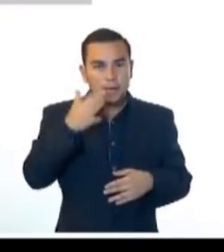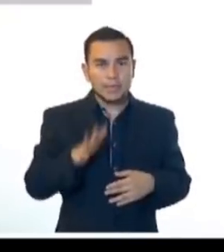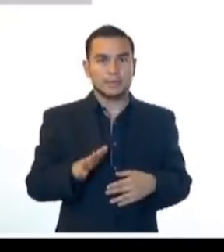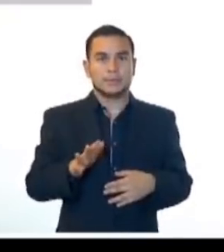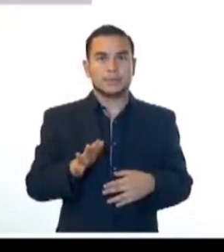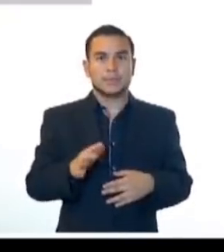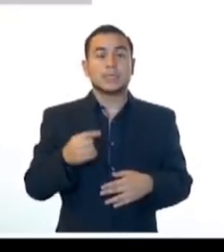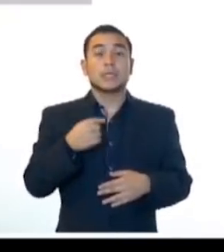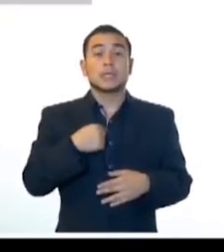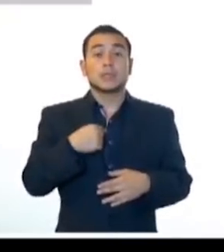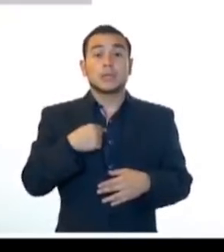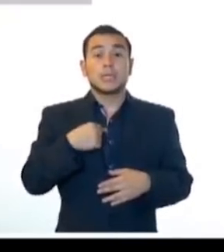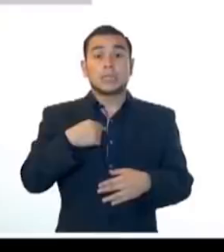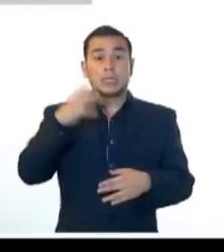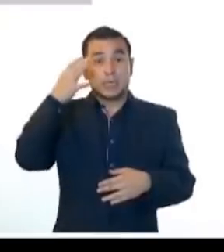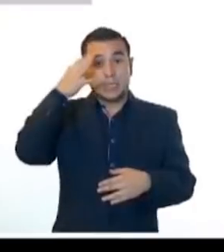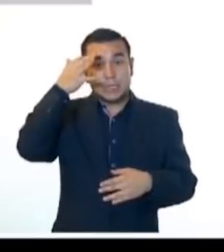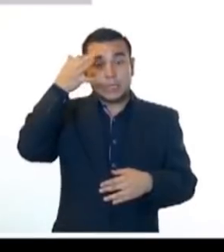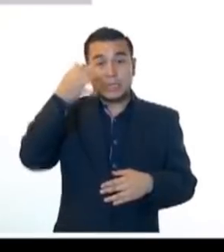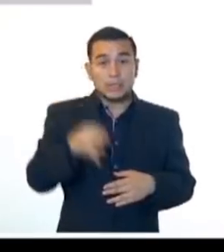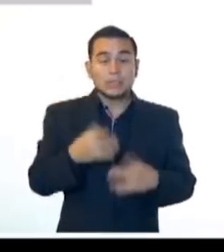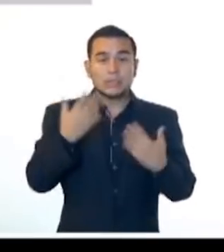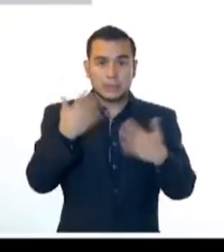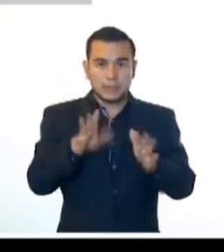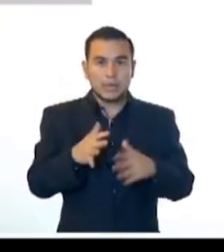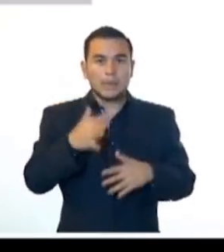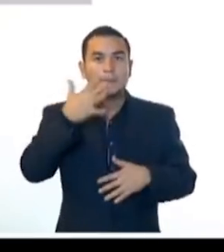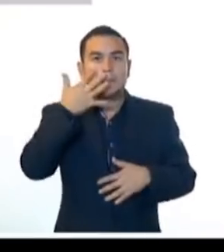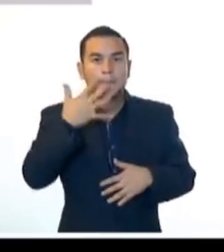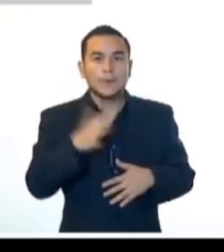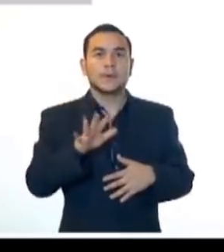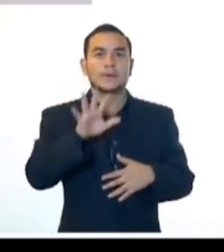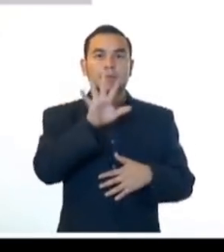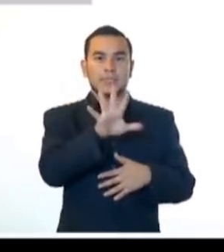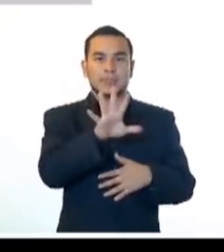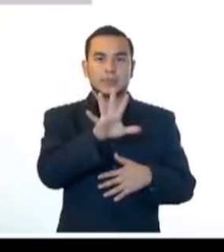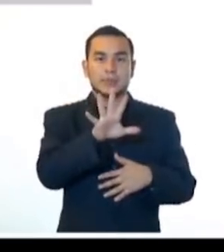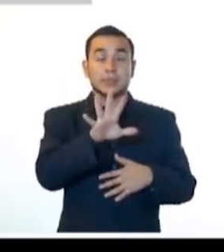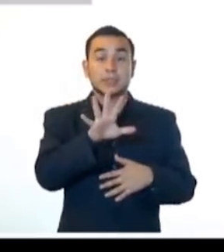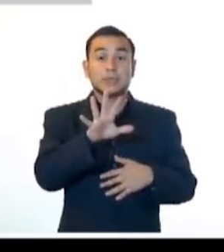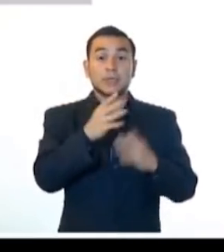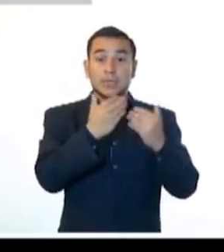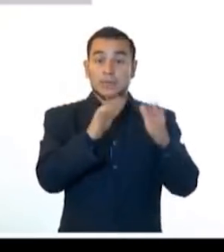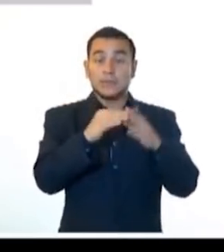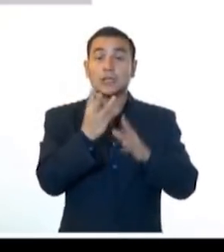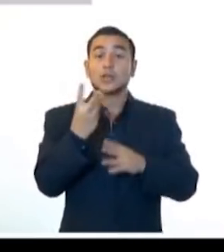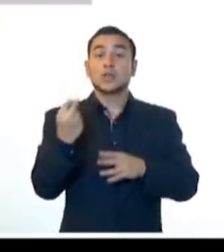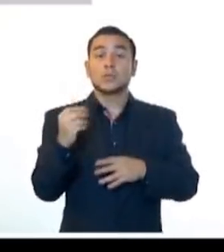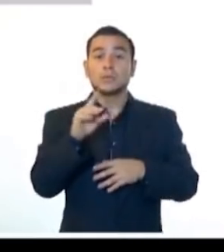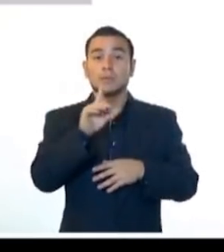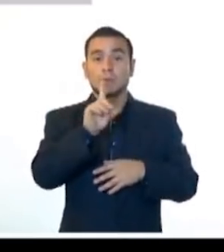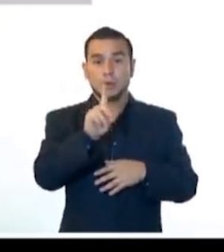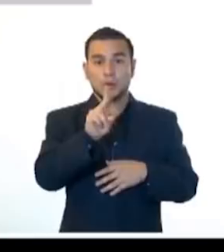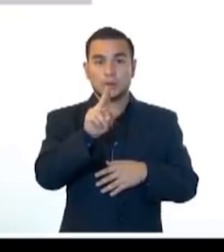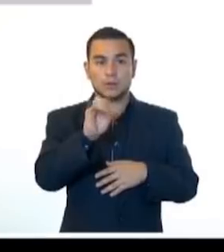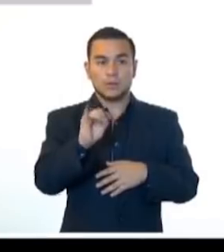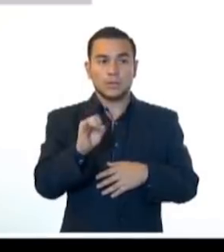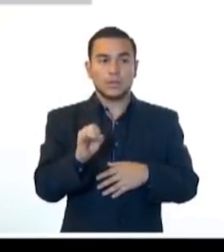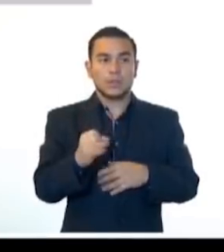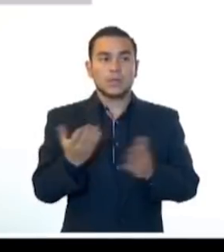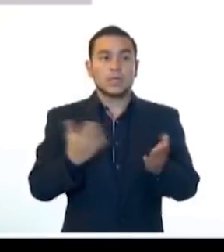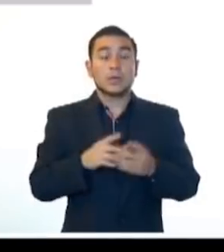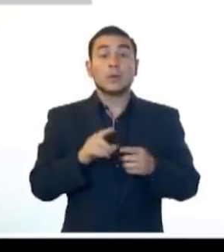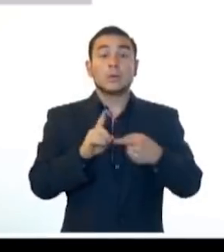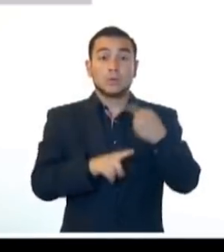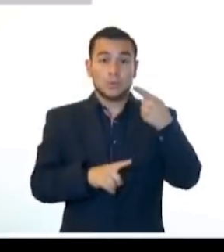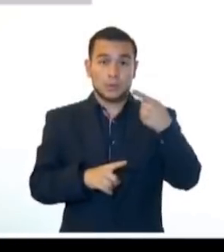que si yo creo que soy elegible y ya probé los 5 DUI y ninguno me salió, entonces tiene dos formas de reclamar.